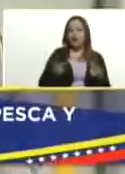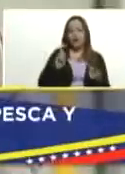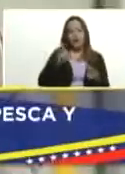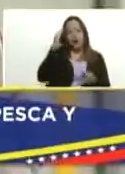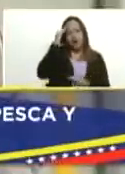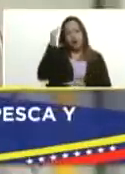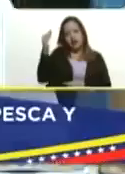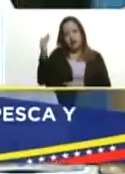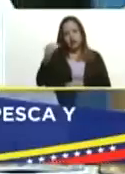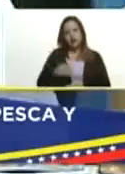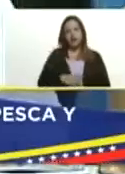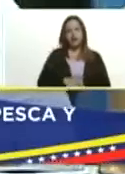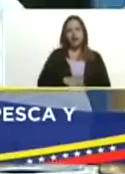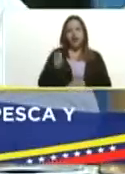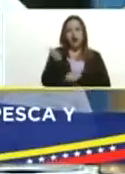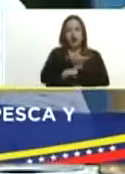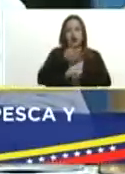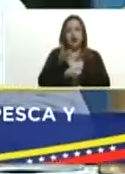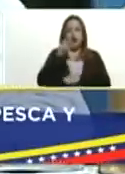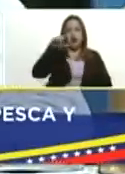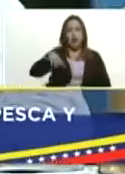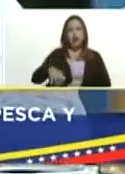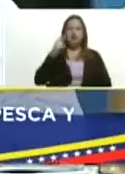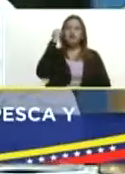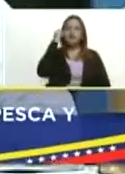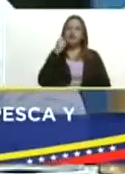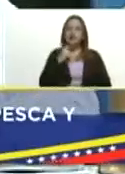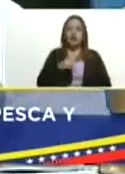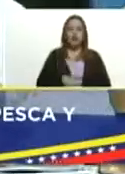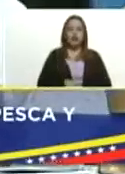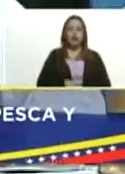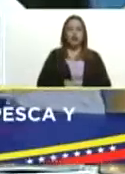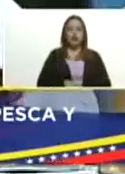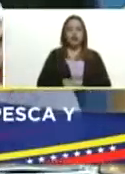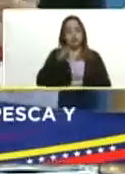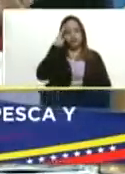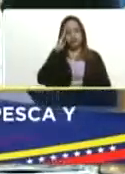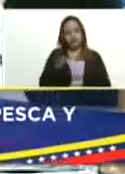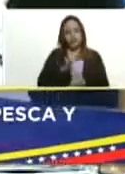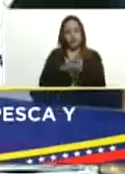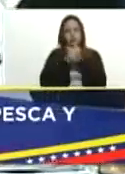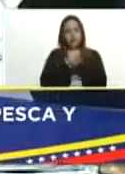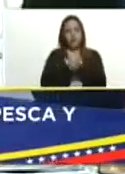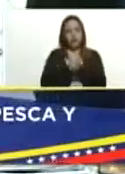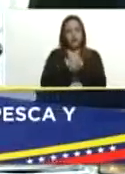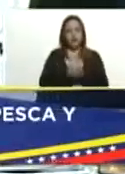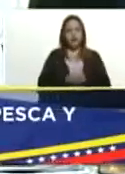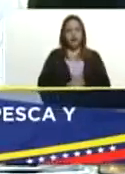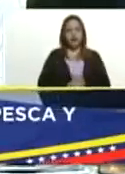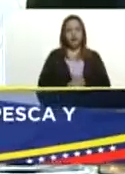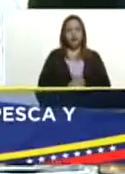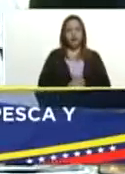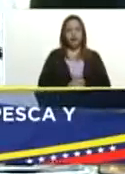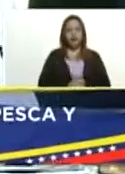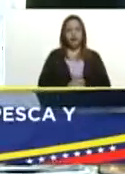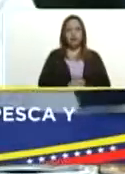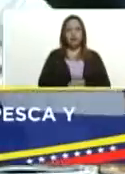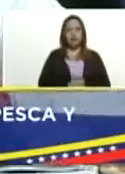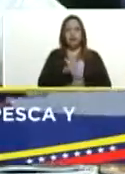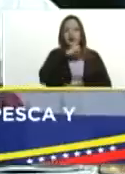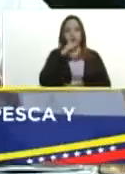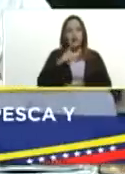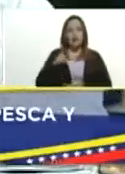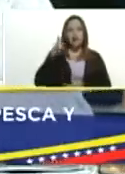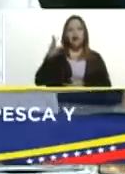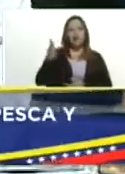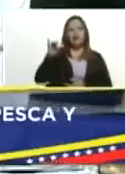saludado, al gobernador del estado Sucre, almirante, compañero de lucha. Bueno, vamos a la palabra a Gilberto Pinto.